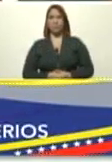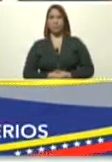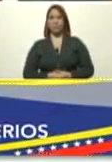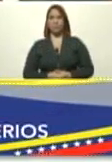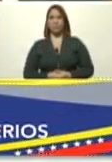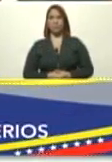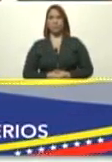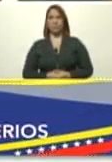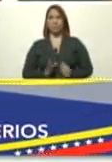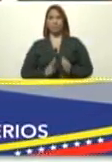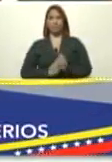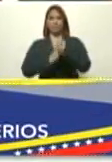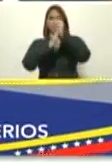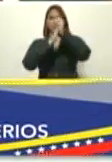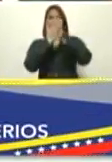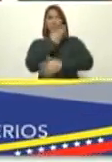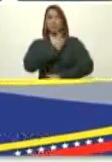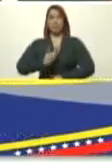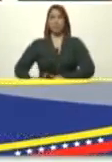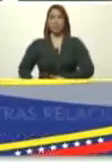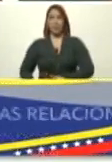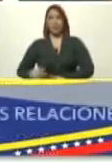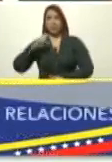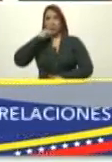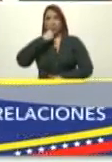Ha sido el liderazgo del presidente Putin